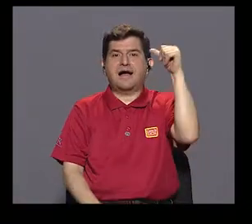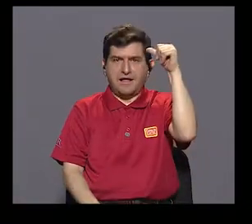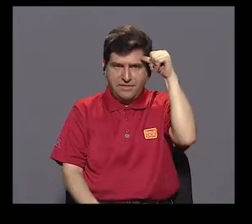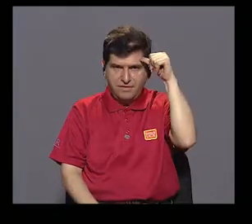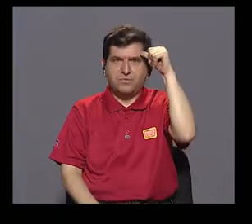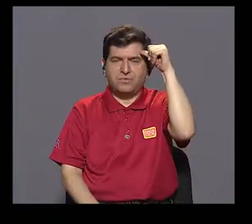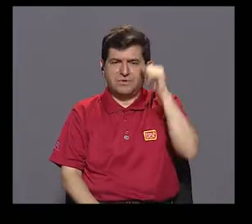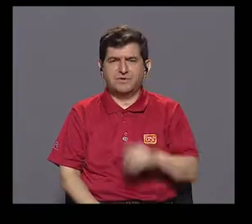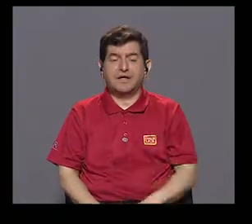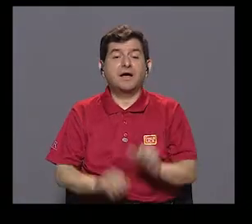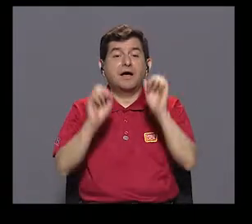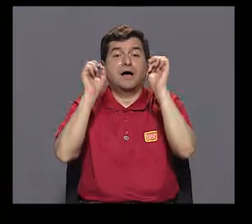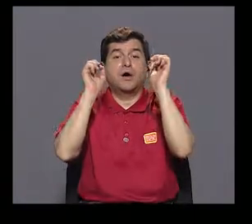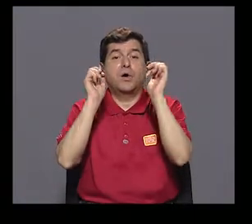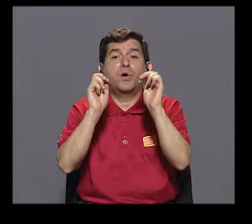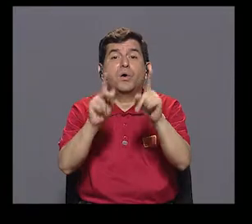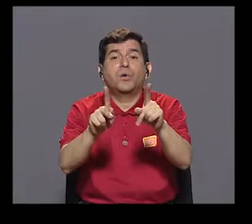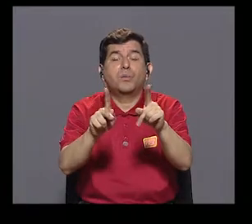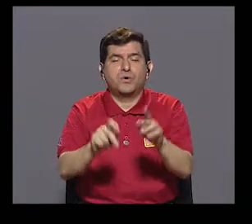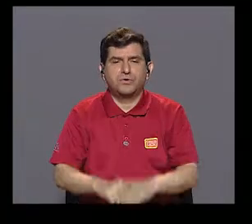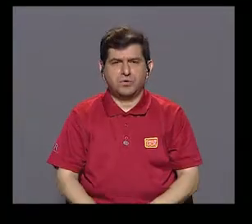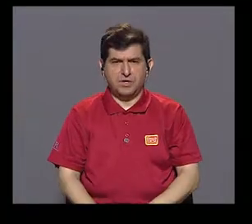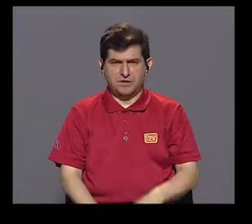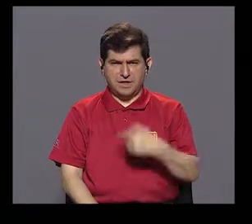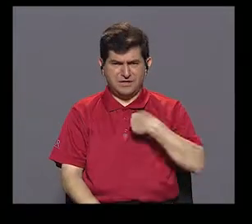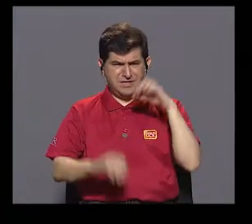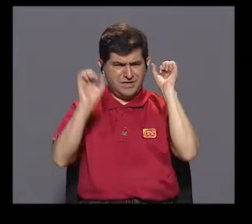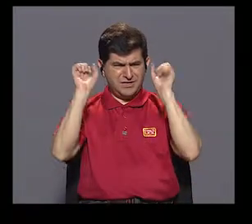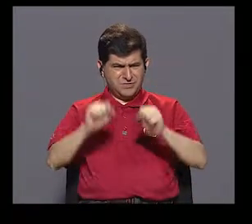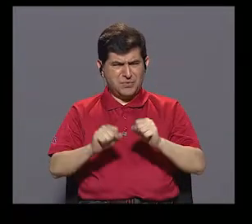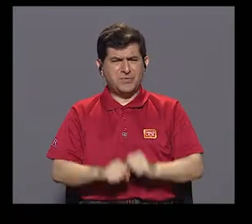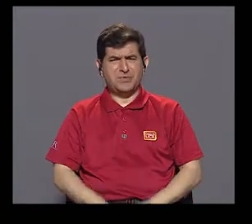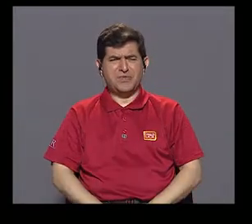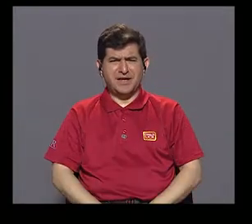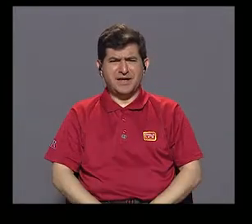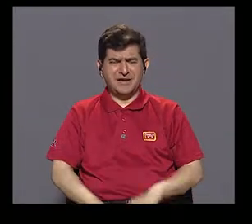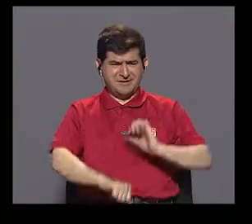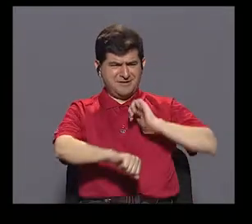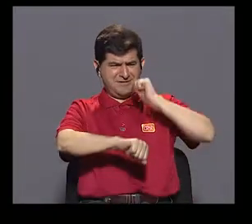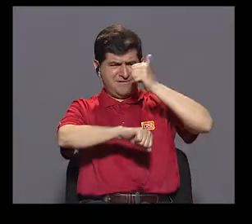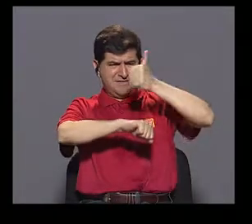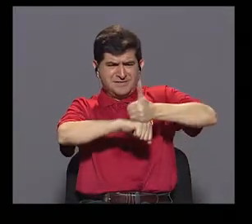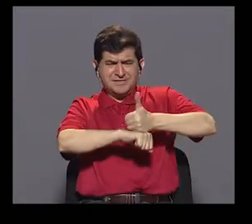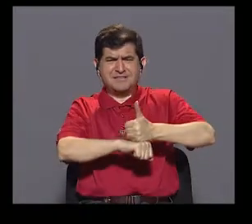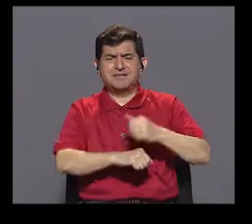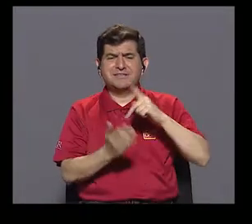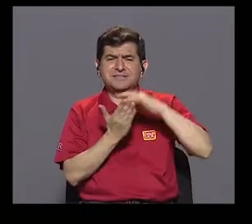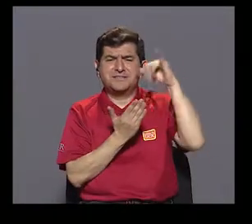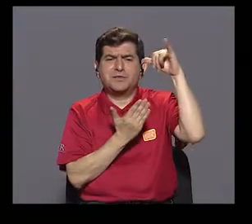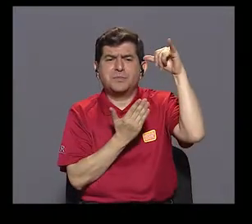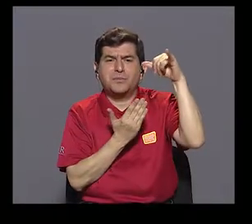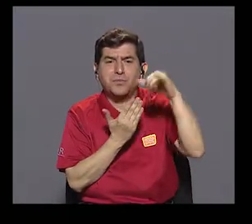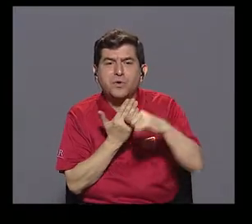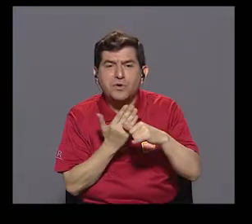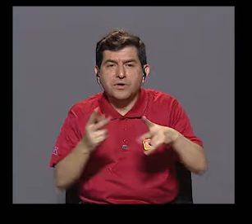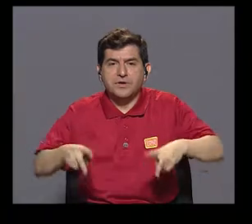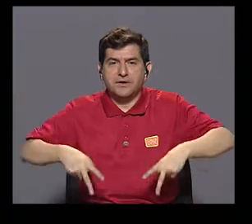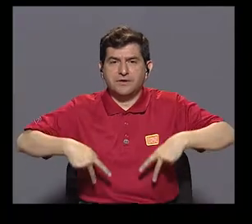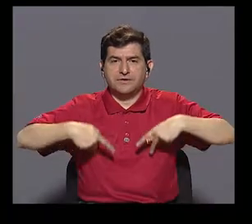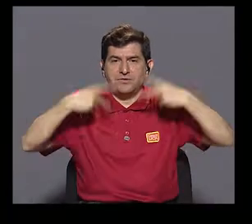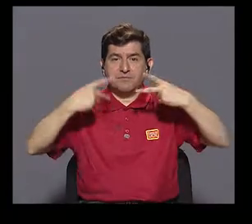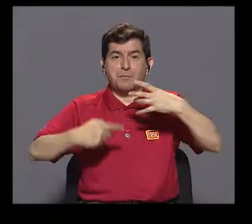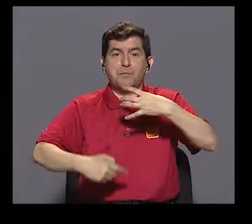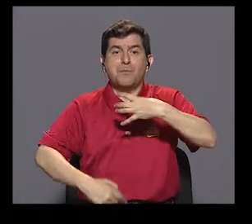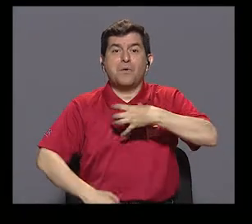grande, las posibilidades de armar y de materializar un proyecto de